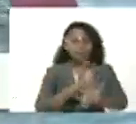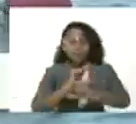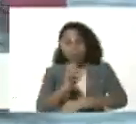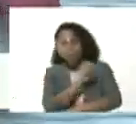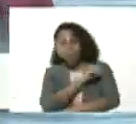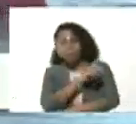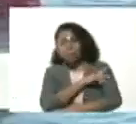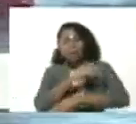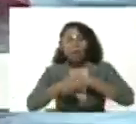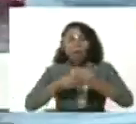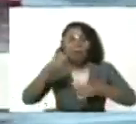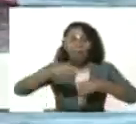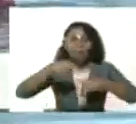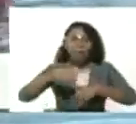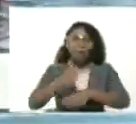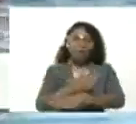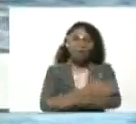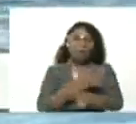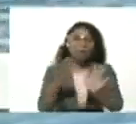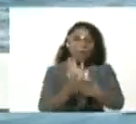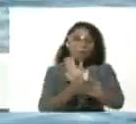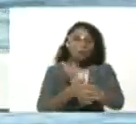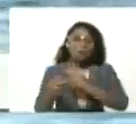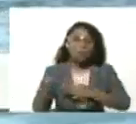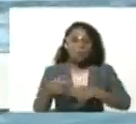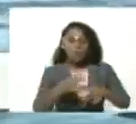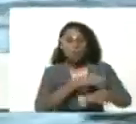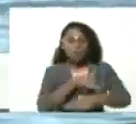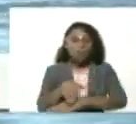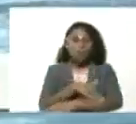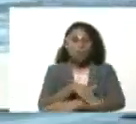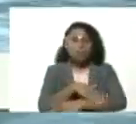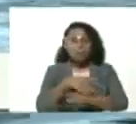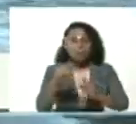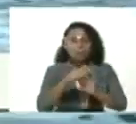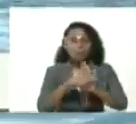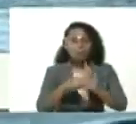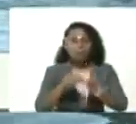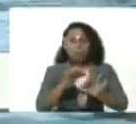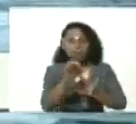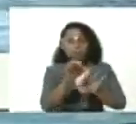Civil estaba acá recorriendo las calles, midiendo.